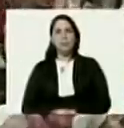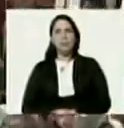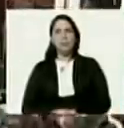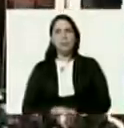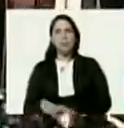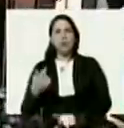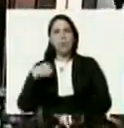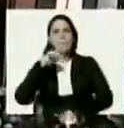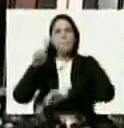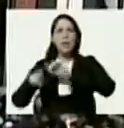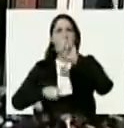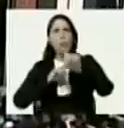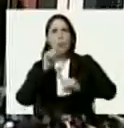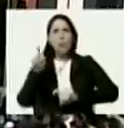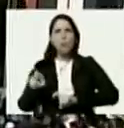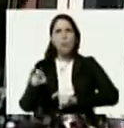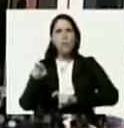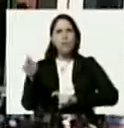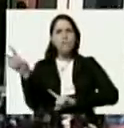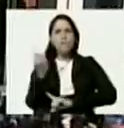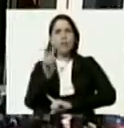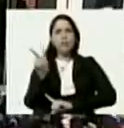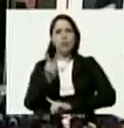Yo le pregunto a Venezuela entera.